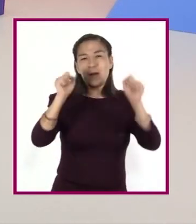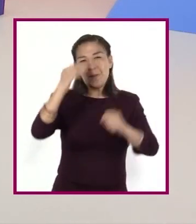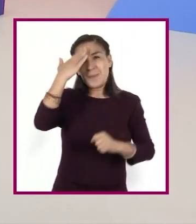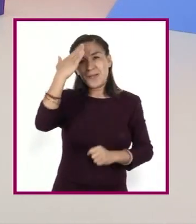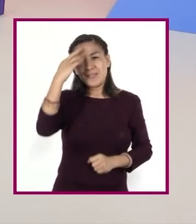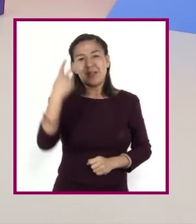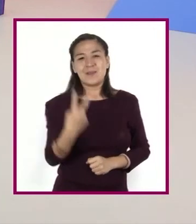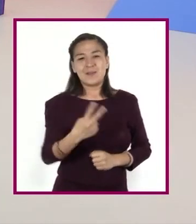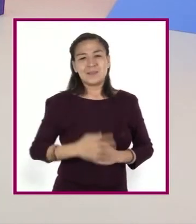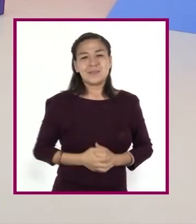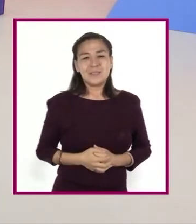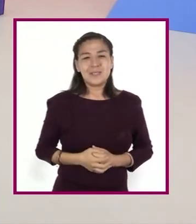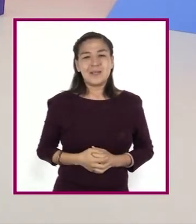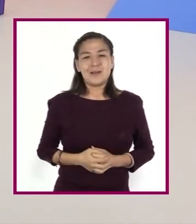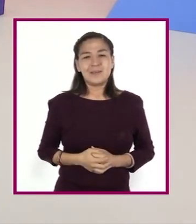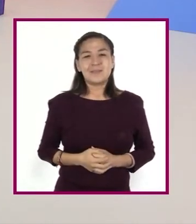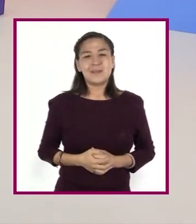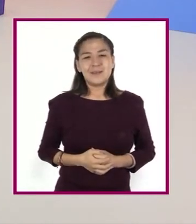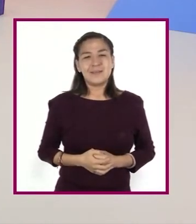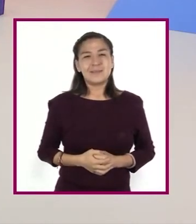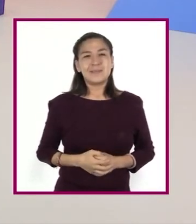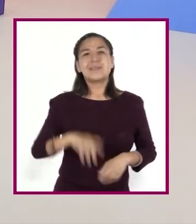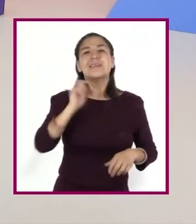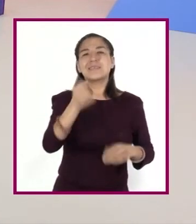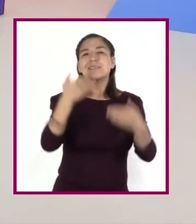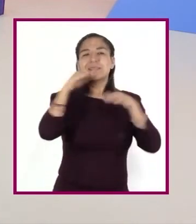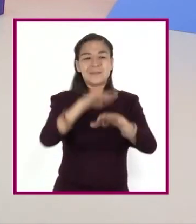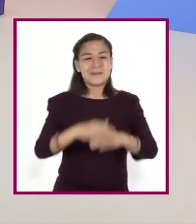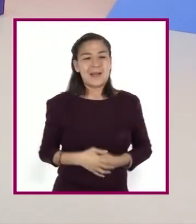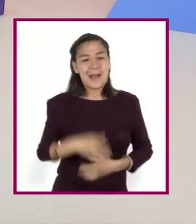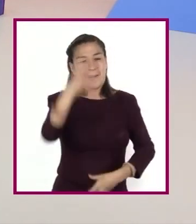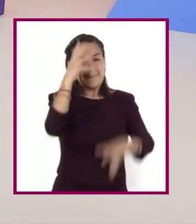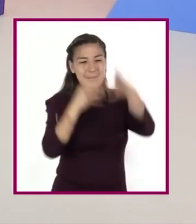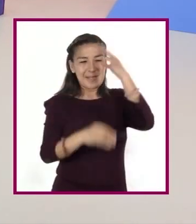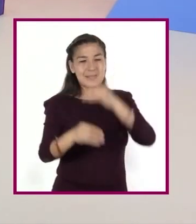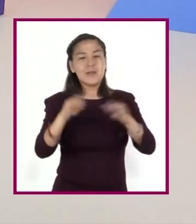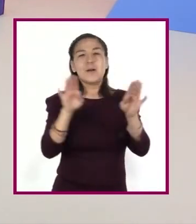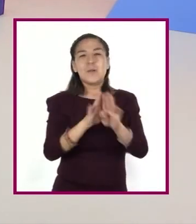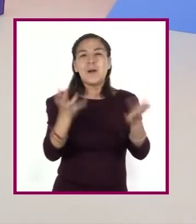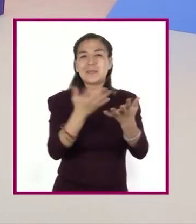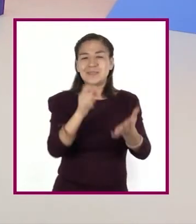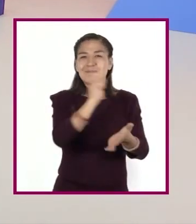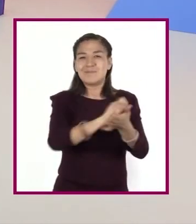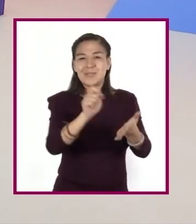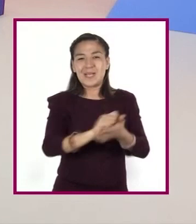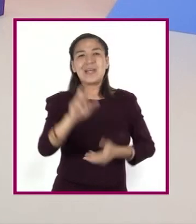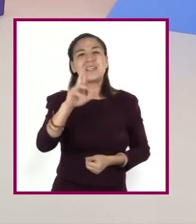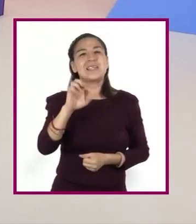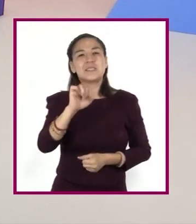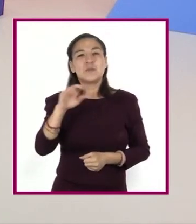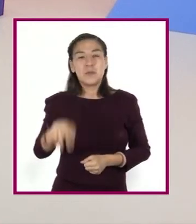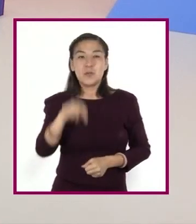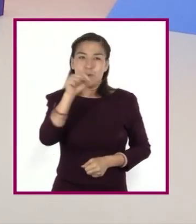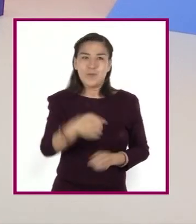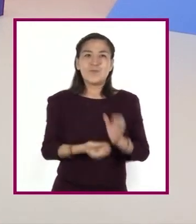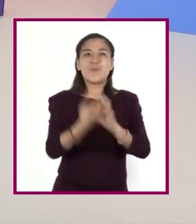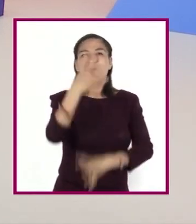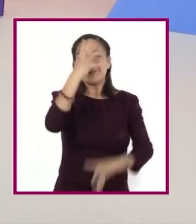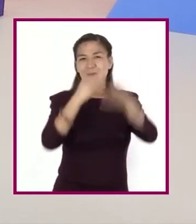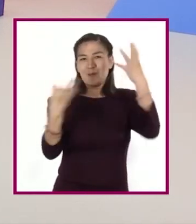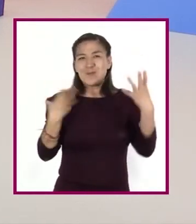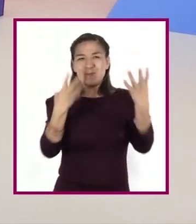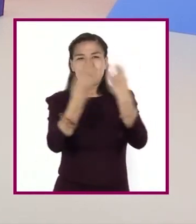Materna 2, en la que hemos compartido sobre aprendiendo a explorar resúmenes. Hemos aprendido algo